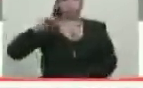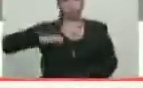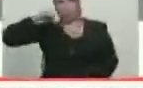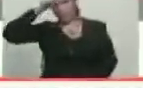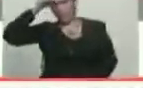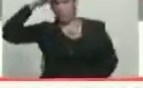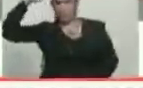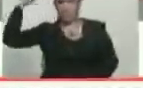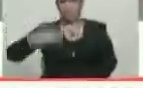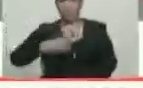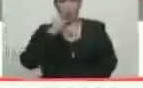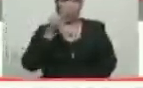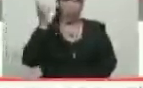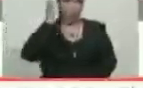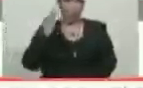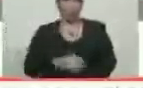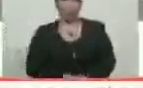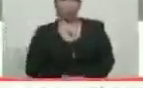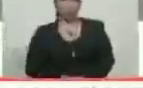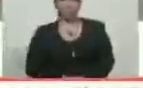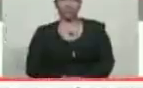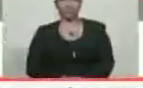somos milicianas.